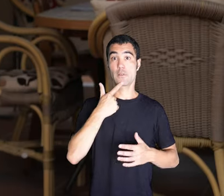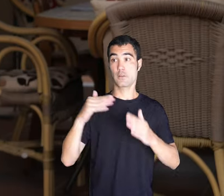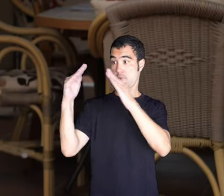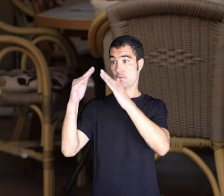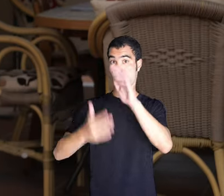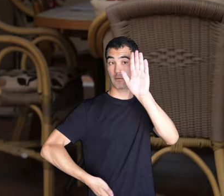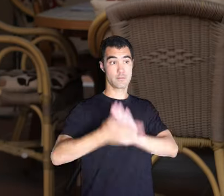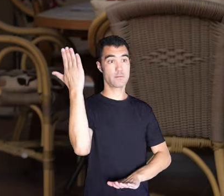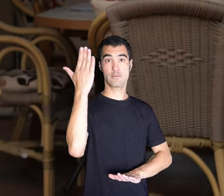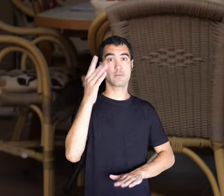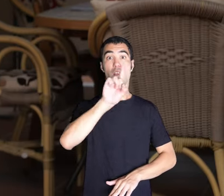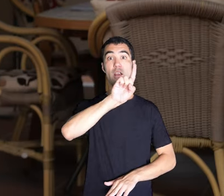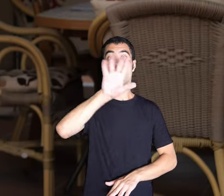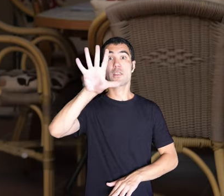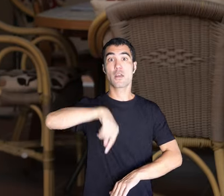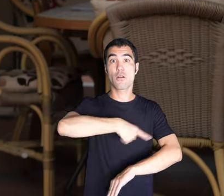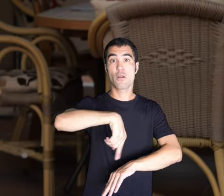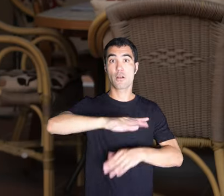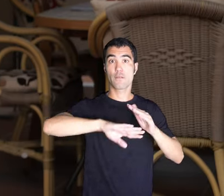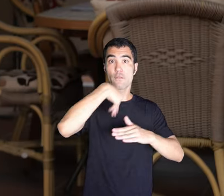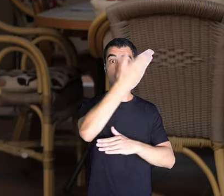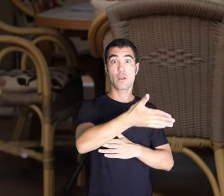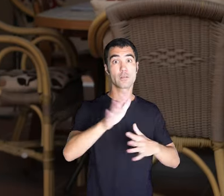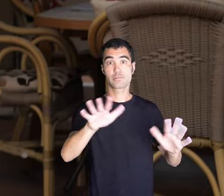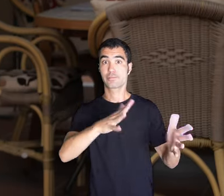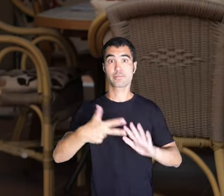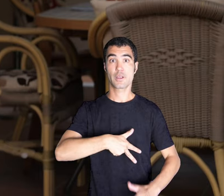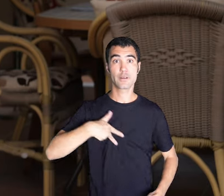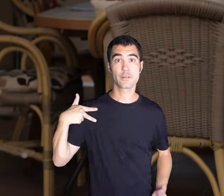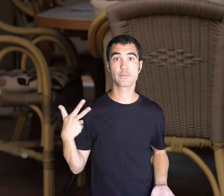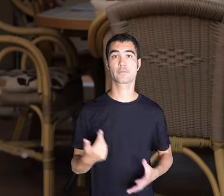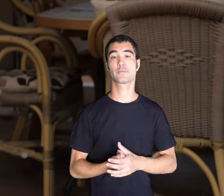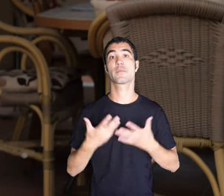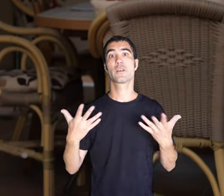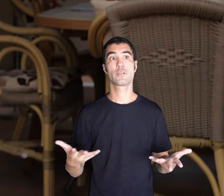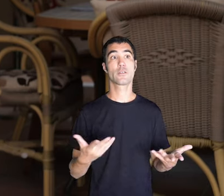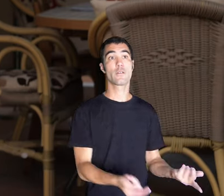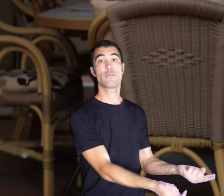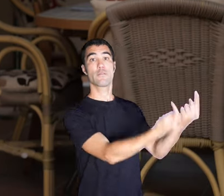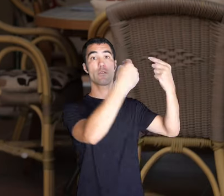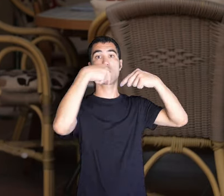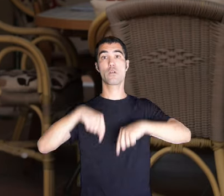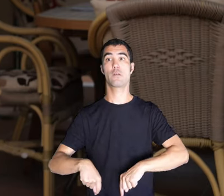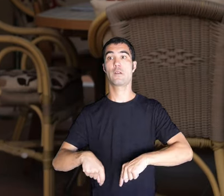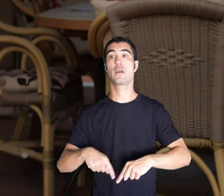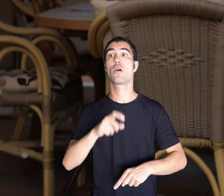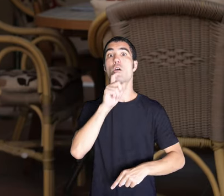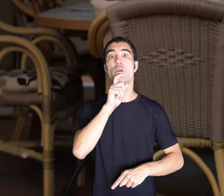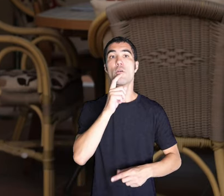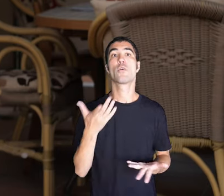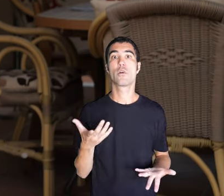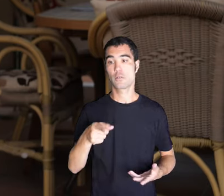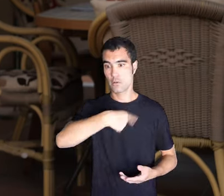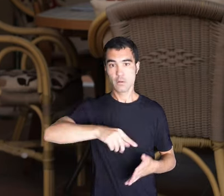casa unas 15 horas, ¿eh? Realmente. Cuando vuelven, desde luego, ¿cómo se